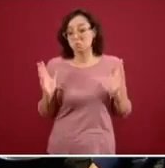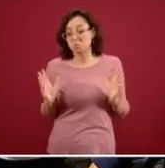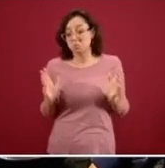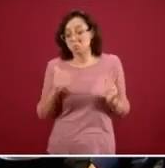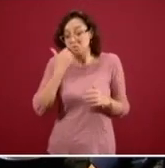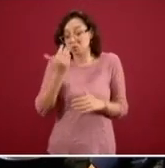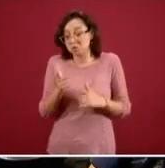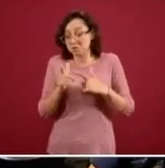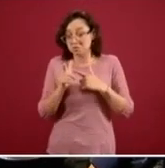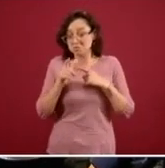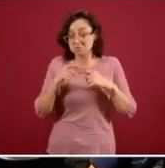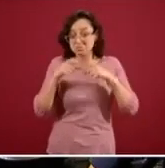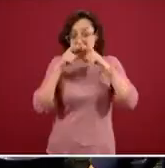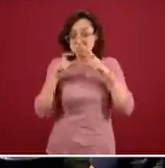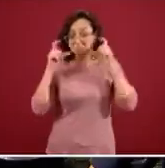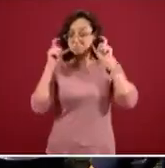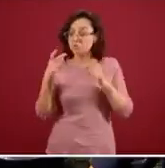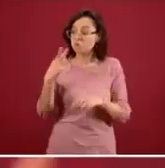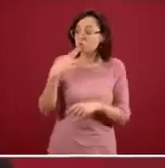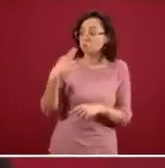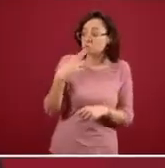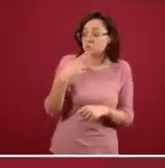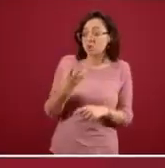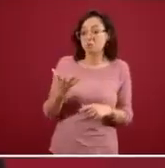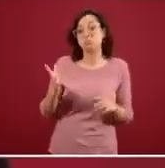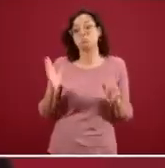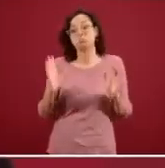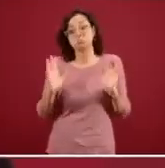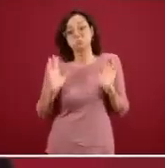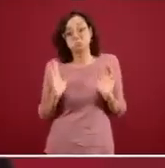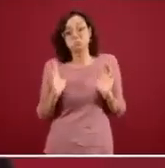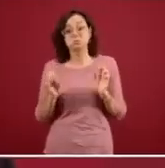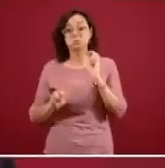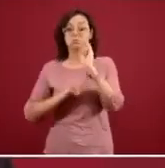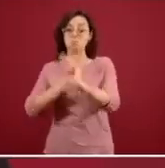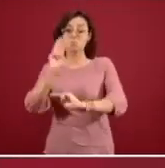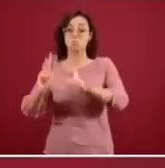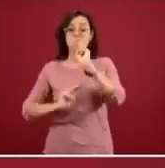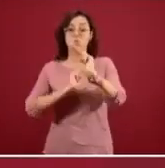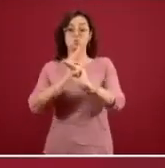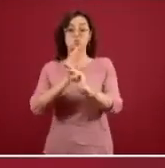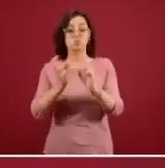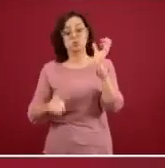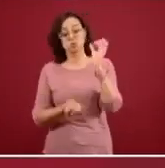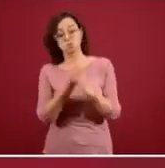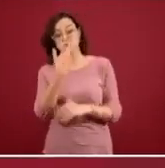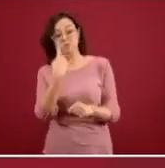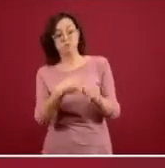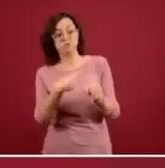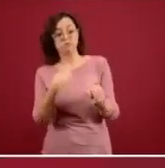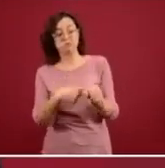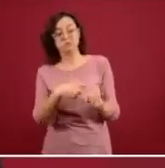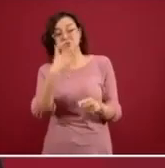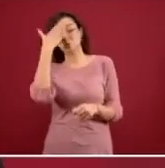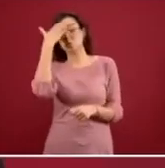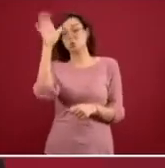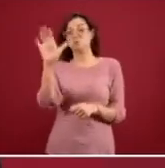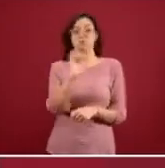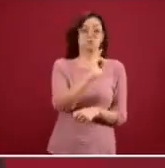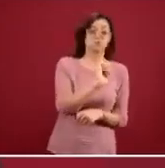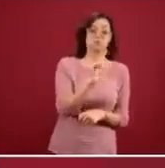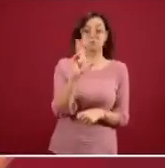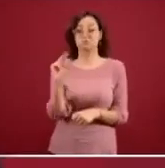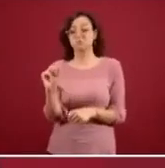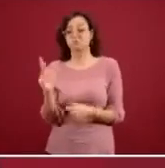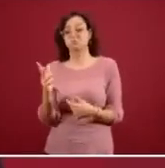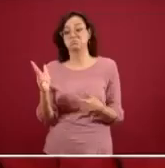se use. Se podría decir que ante la inexperiencia mundial con una enfermedad nueva, emergente,